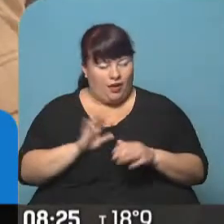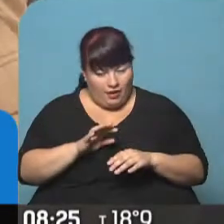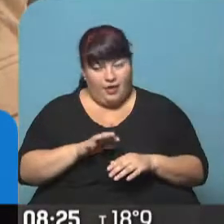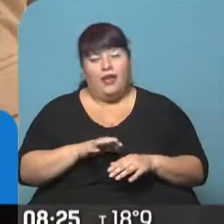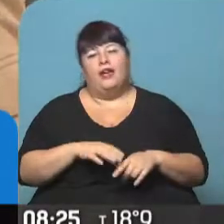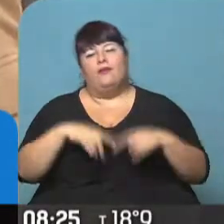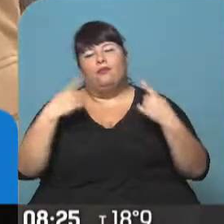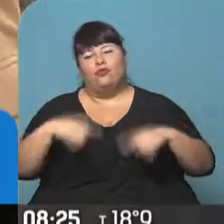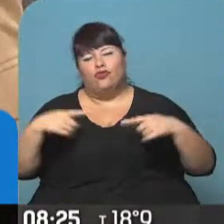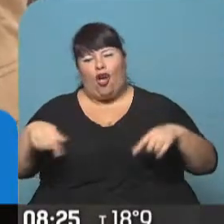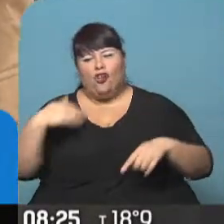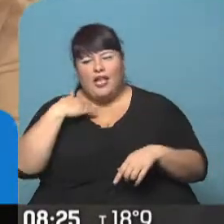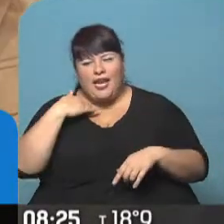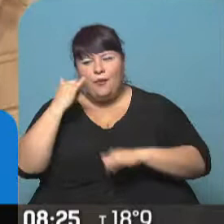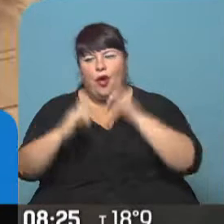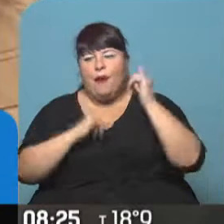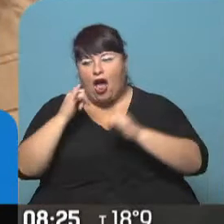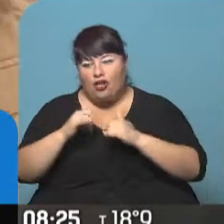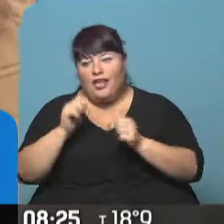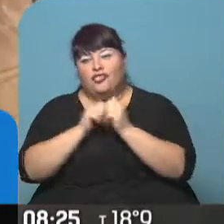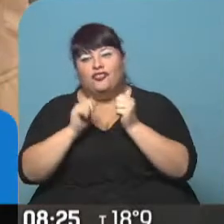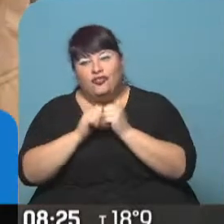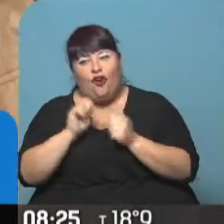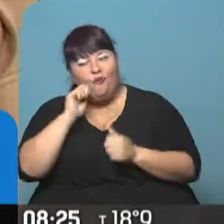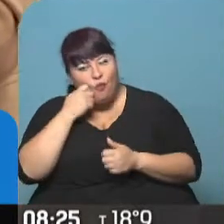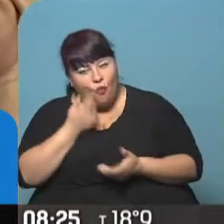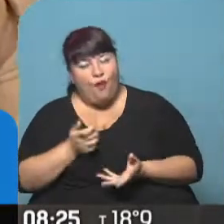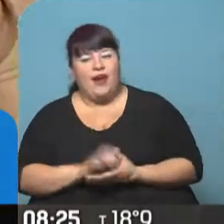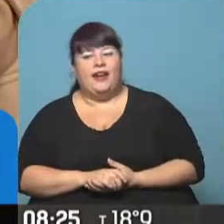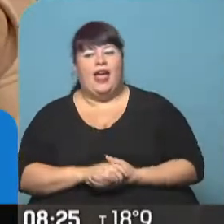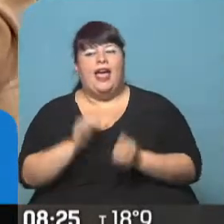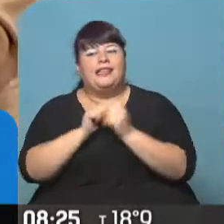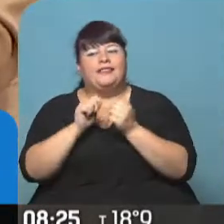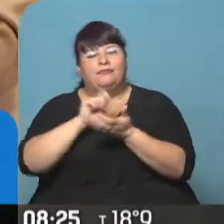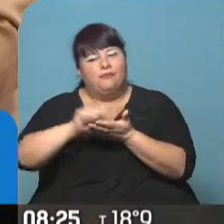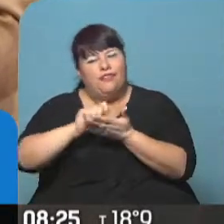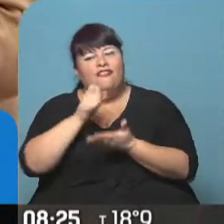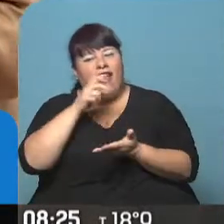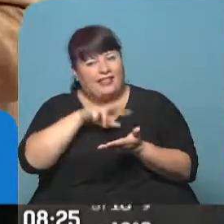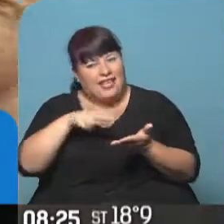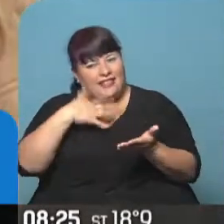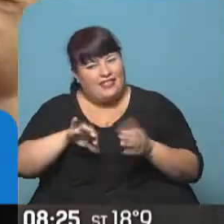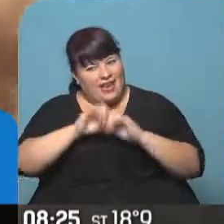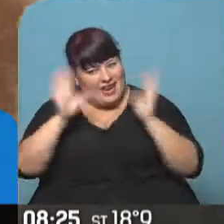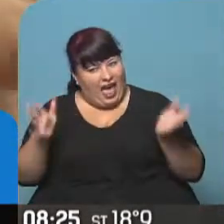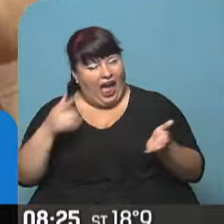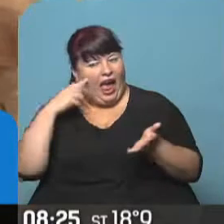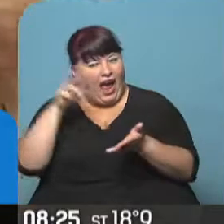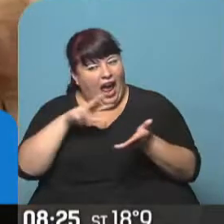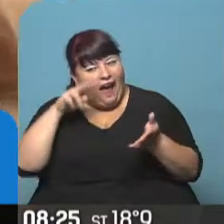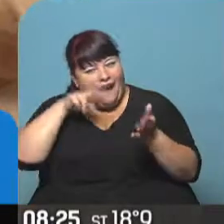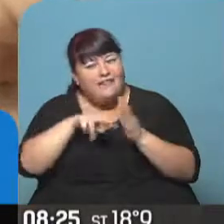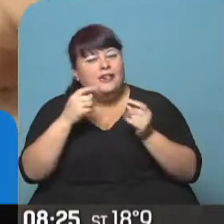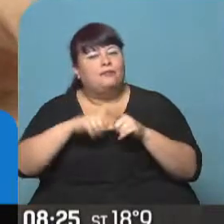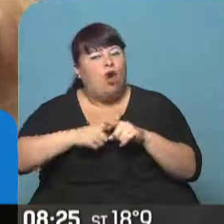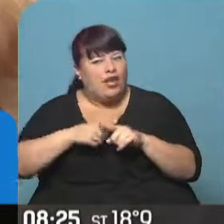Hay tantas cosas en este libro para comentar, anécdotas muy, muy jugosas, está escrito de forma muy, muy sencilla, como para que uno pueda entrar en lo